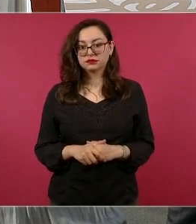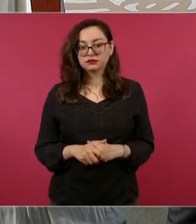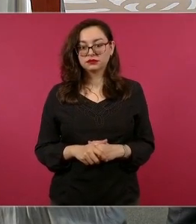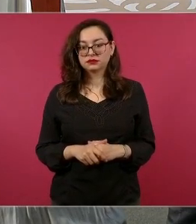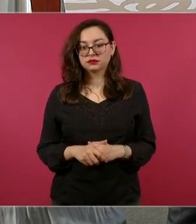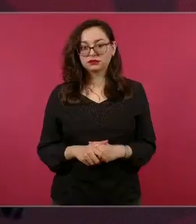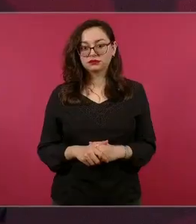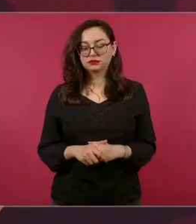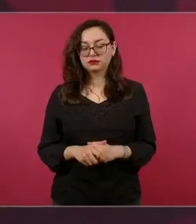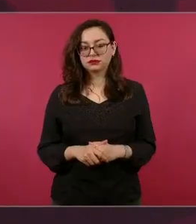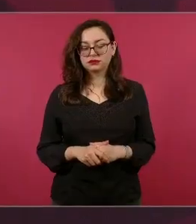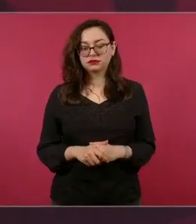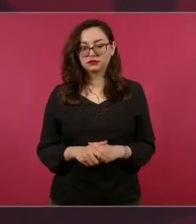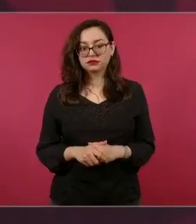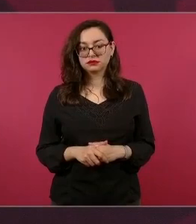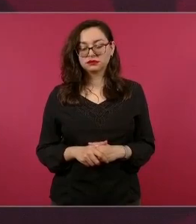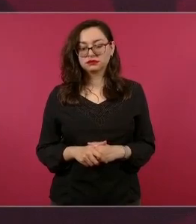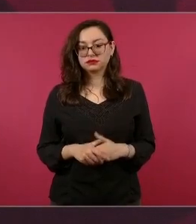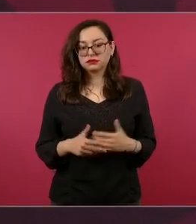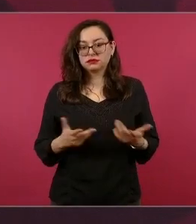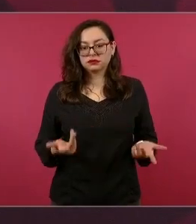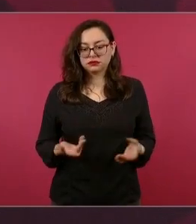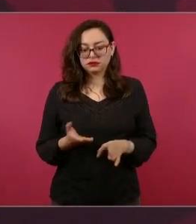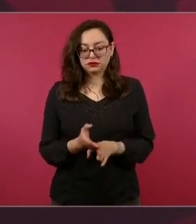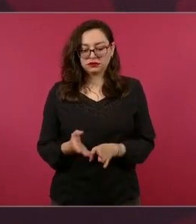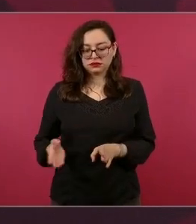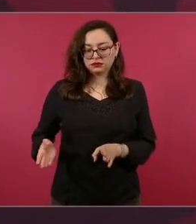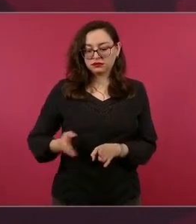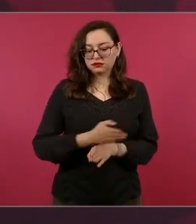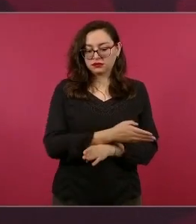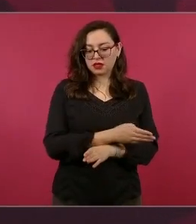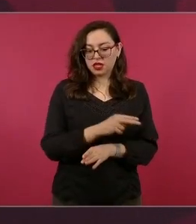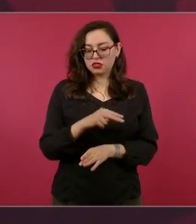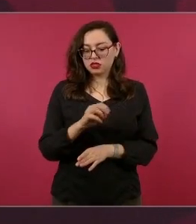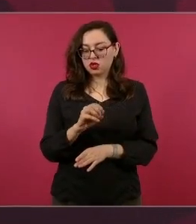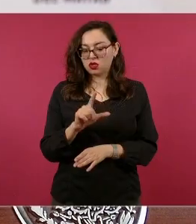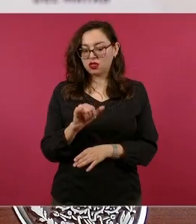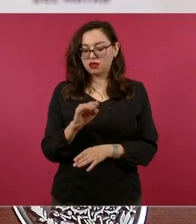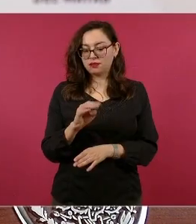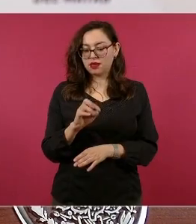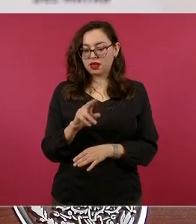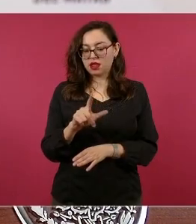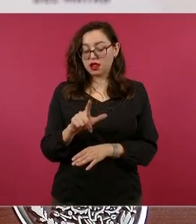lo que hicieron durante el periodo neoliberal?